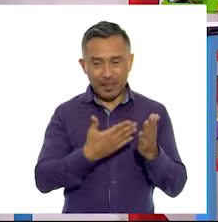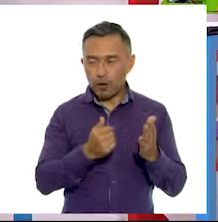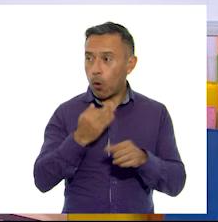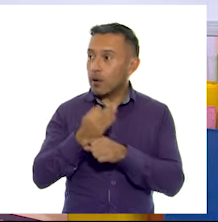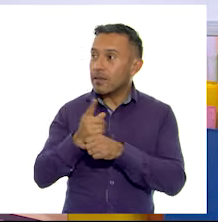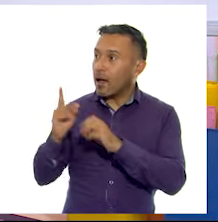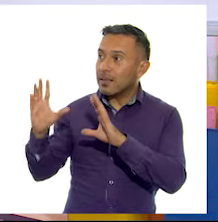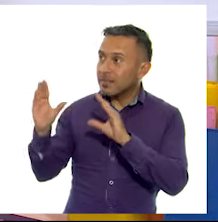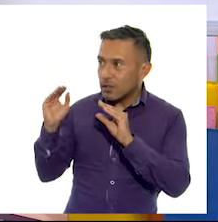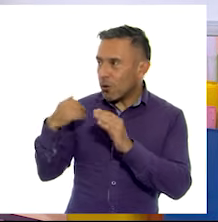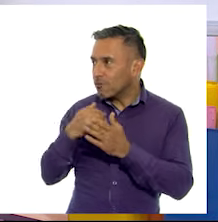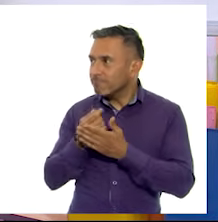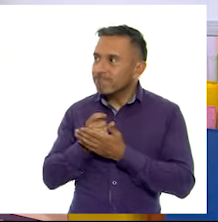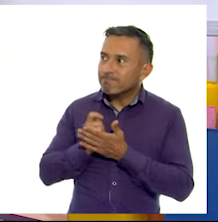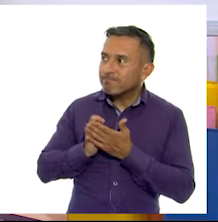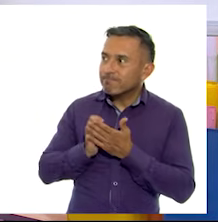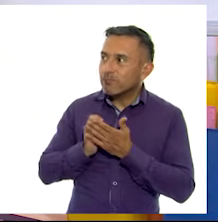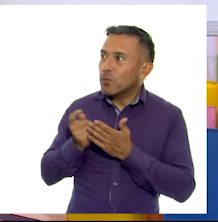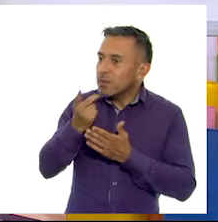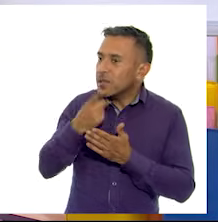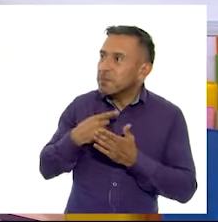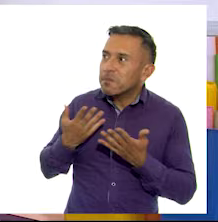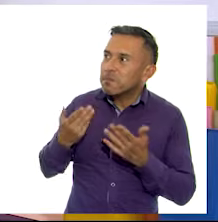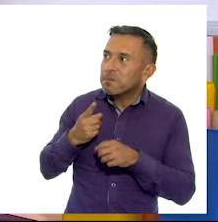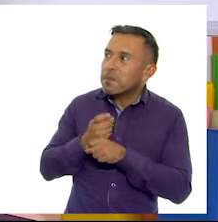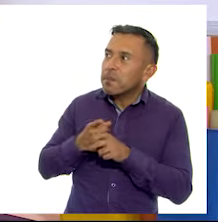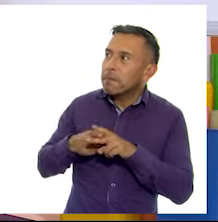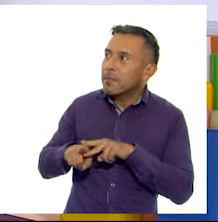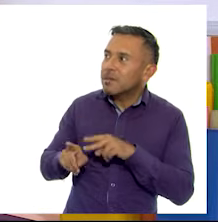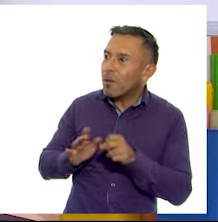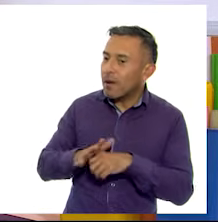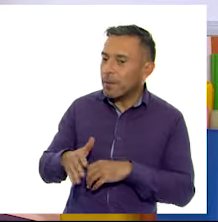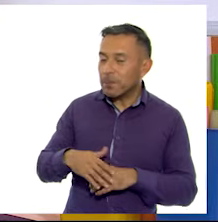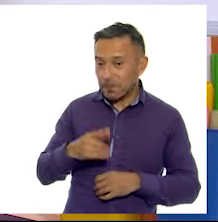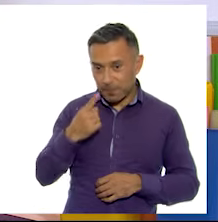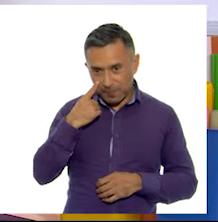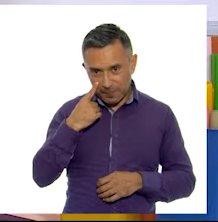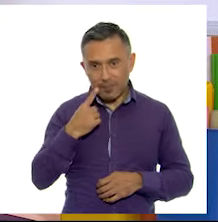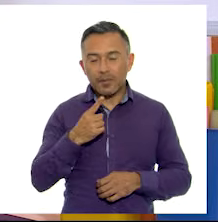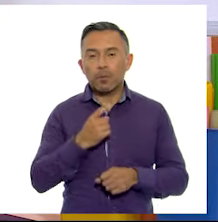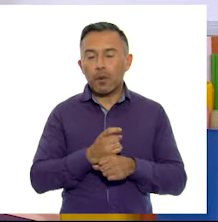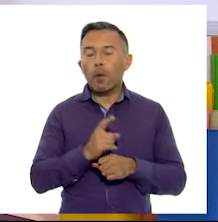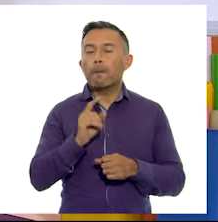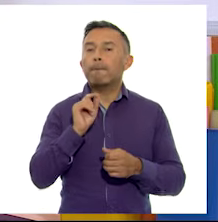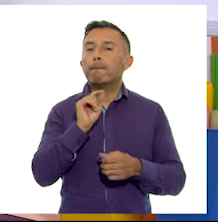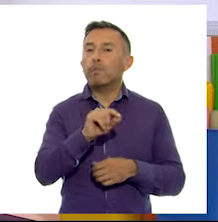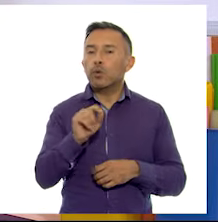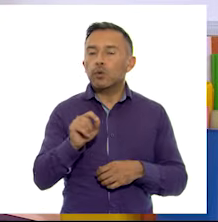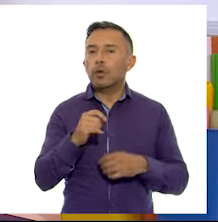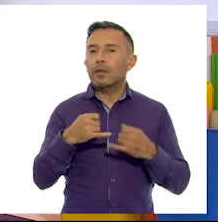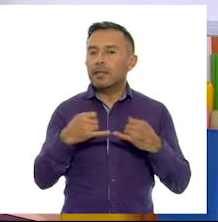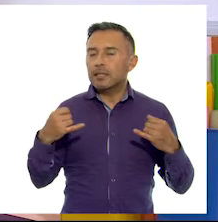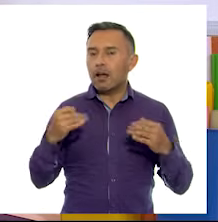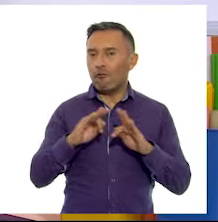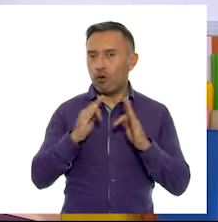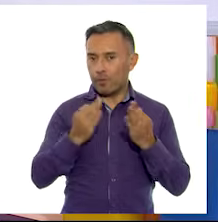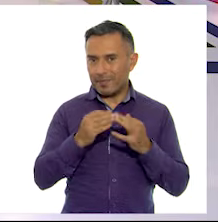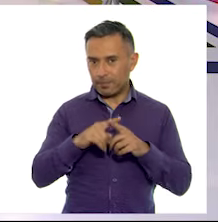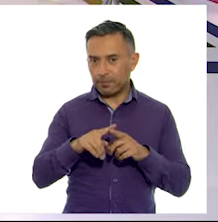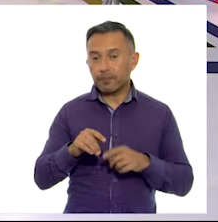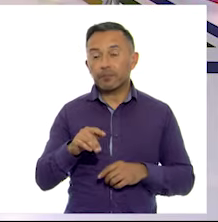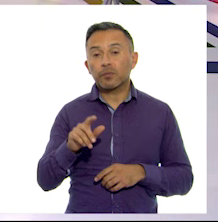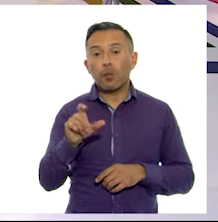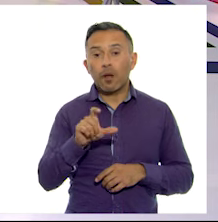enseñar. Súper. Pues, cuéntanos con qué empezamos. Pues vamos a empezar a practicar con puntos, líneas y formas. Ah, bien. Cuando